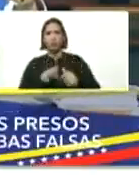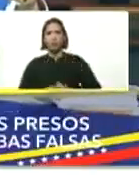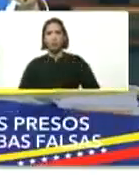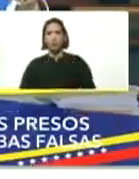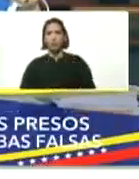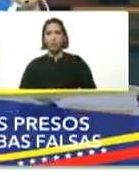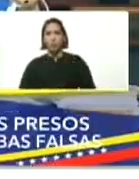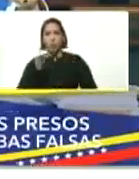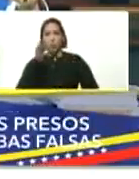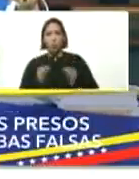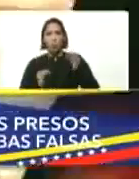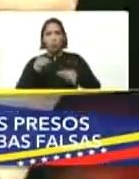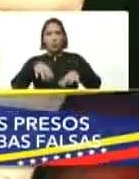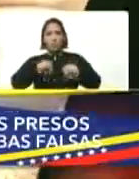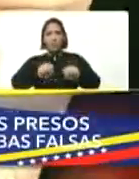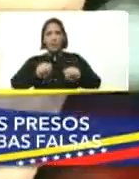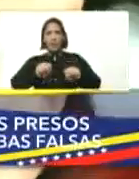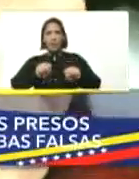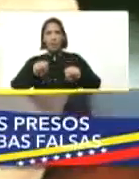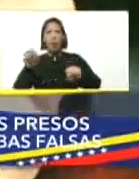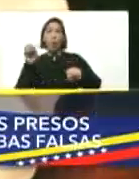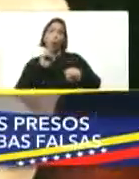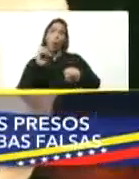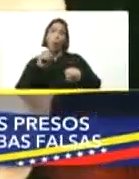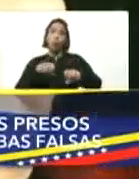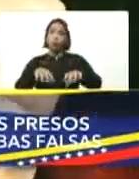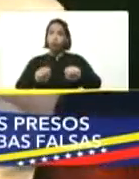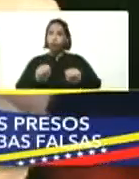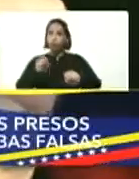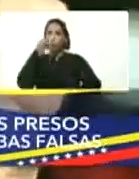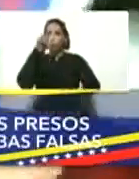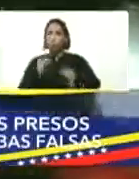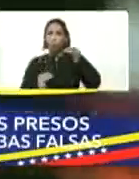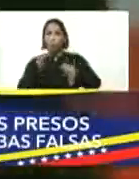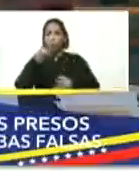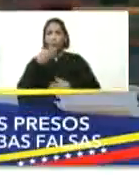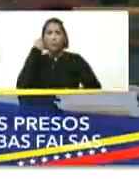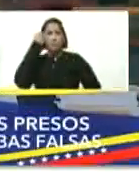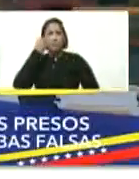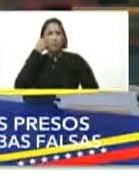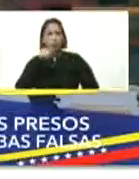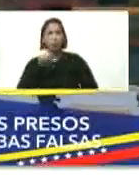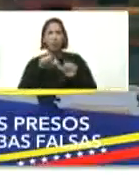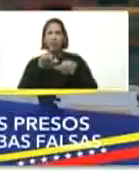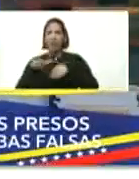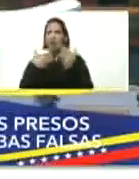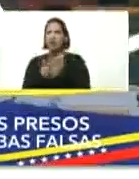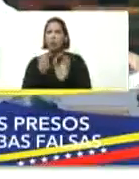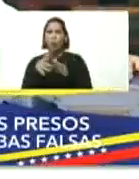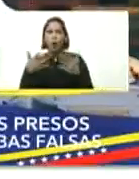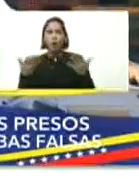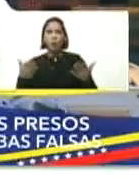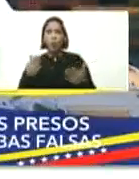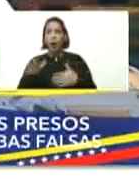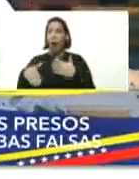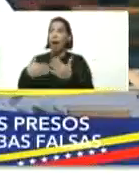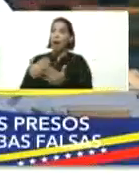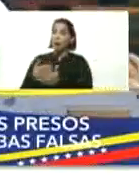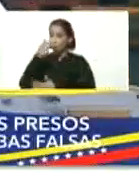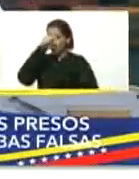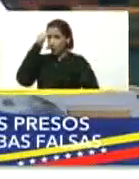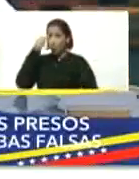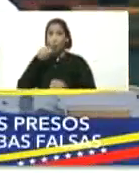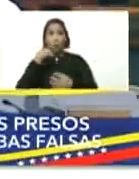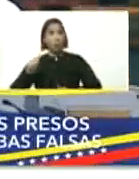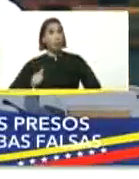la justicia imperial o del imperio judicial. Creo, ¿tú te quedas hasta cuándo, Aranza? Hasta el domingo. Bueno, hay